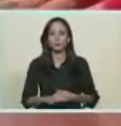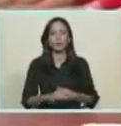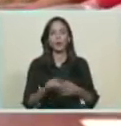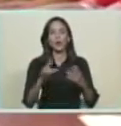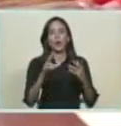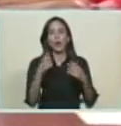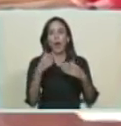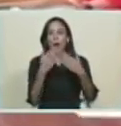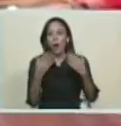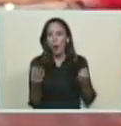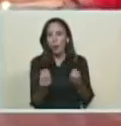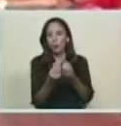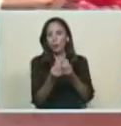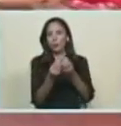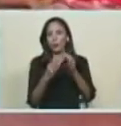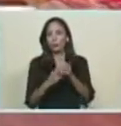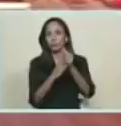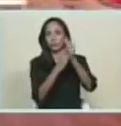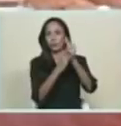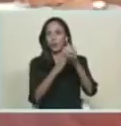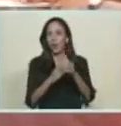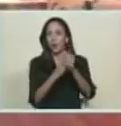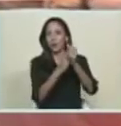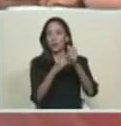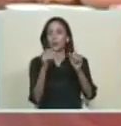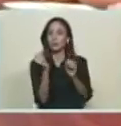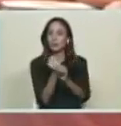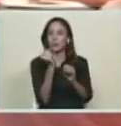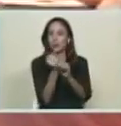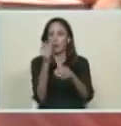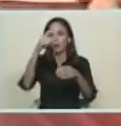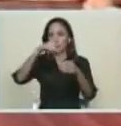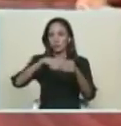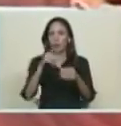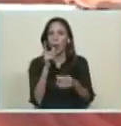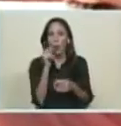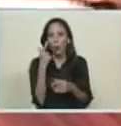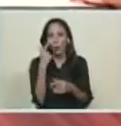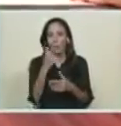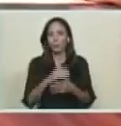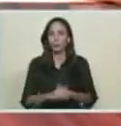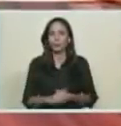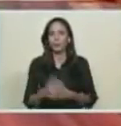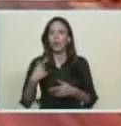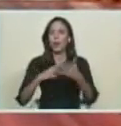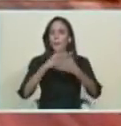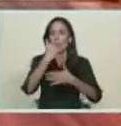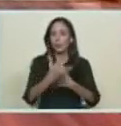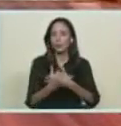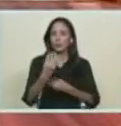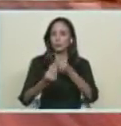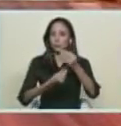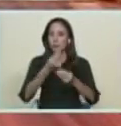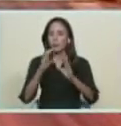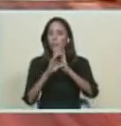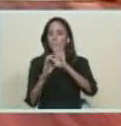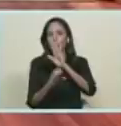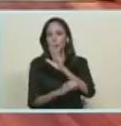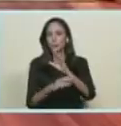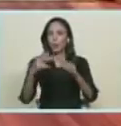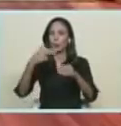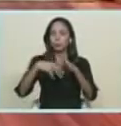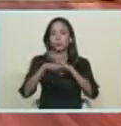nuestro compañero del INSE, quien labora acá en nuestras instalaciones, en su proyecto, en su curso